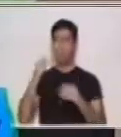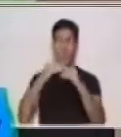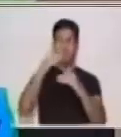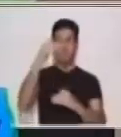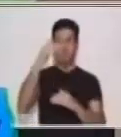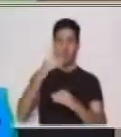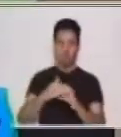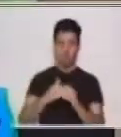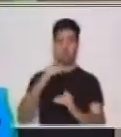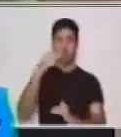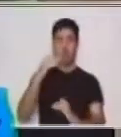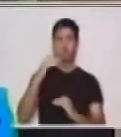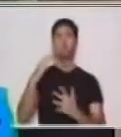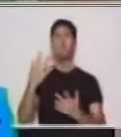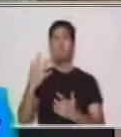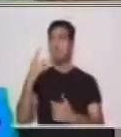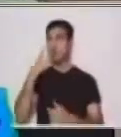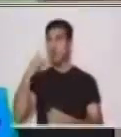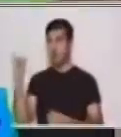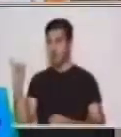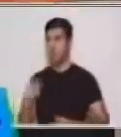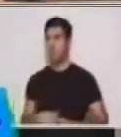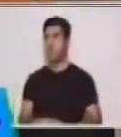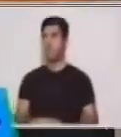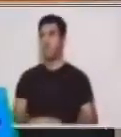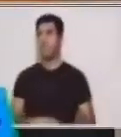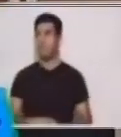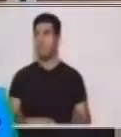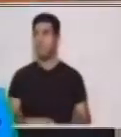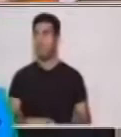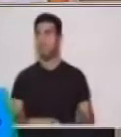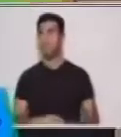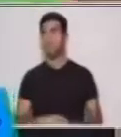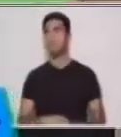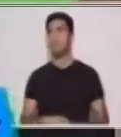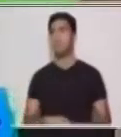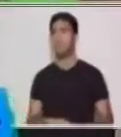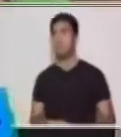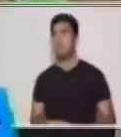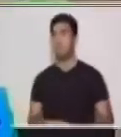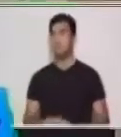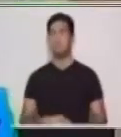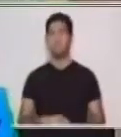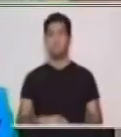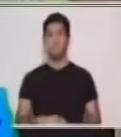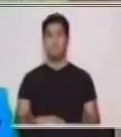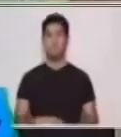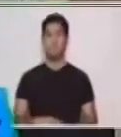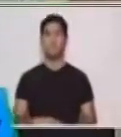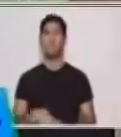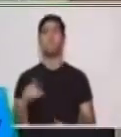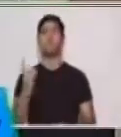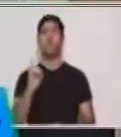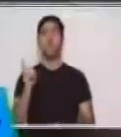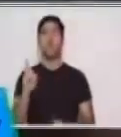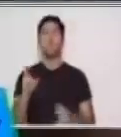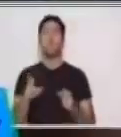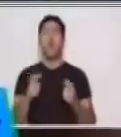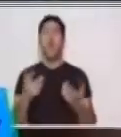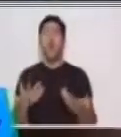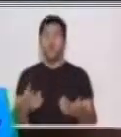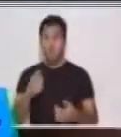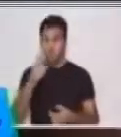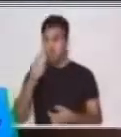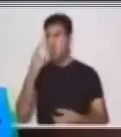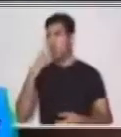bases, que es este lado de acá y la parte de abajo. Muy bien. ¿En dónde puedes identificarlos acá en